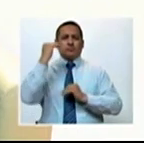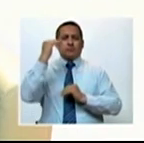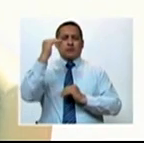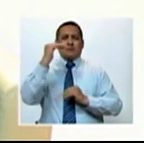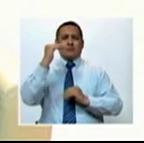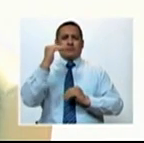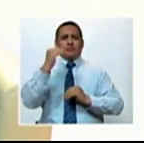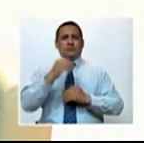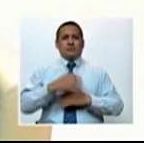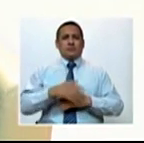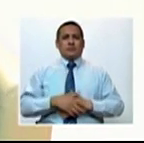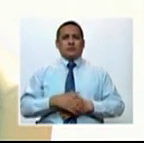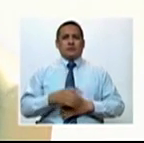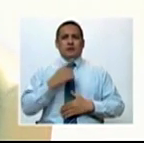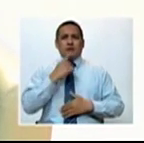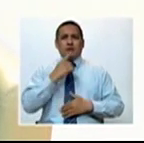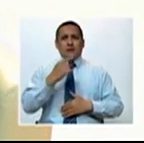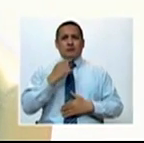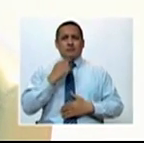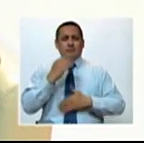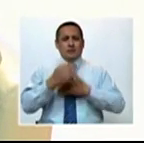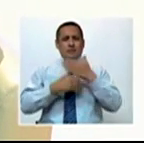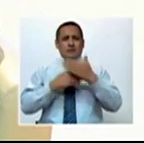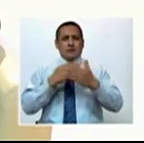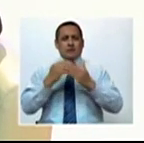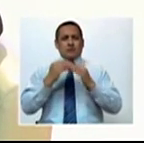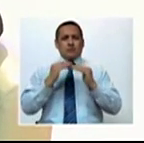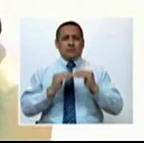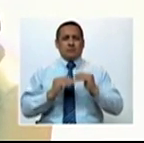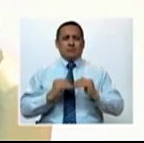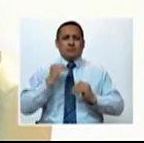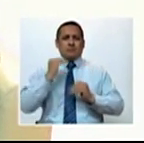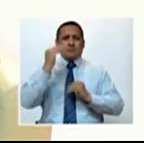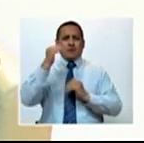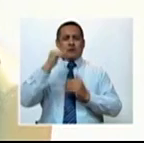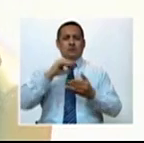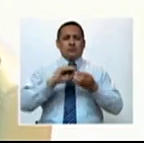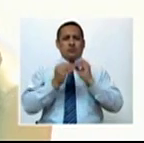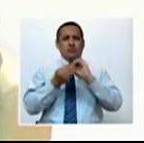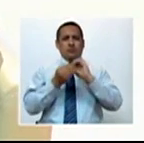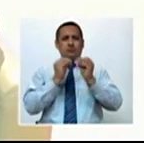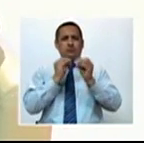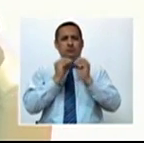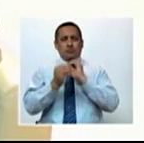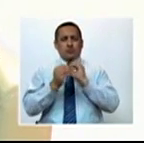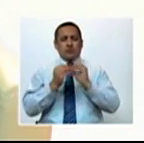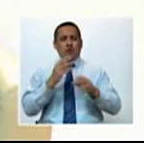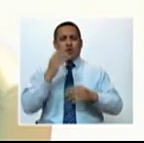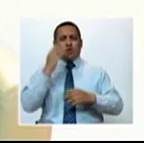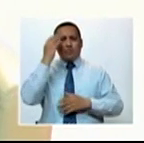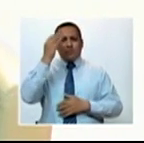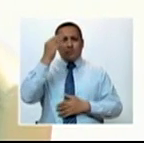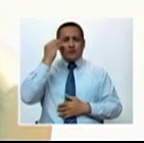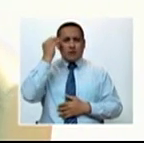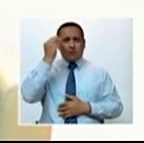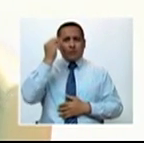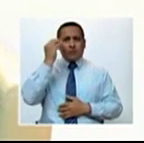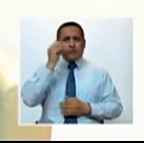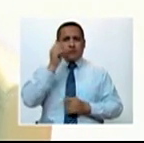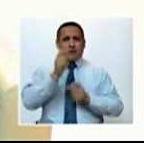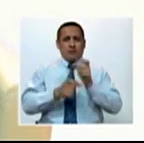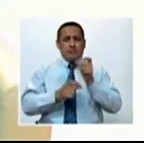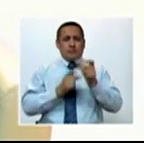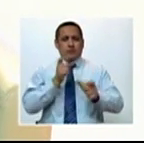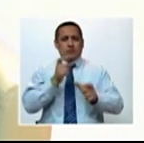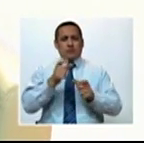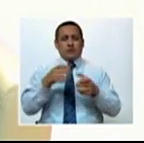va por encima de lo que ha resuelto o lo que ha opinado, perdón, el fiscal